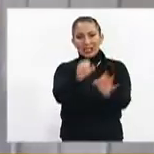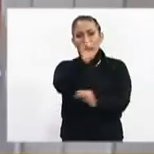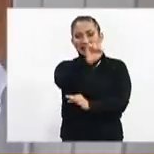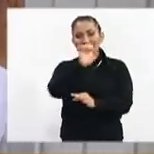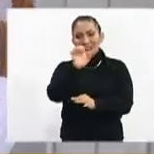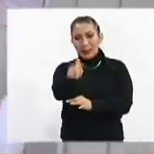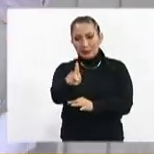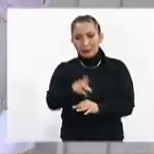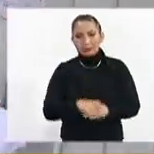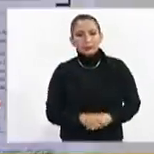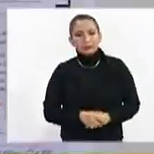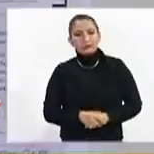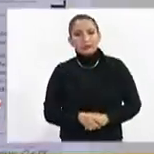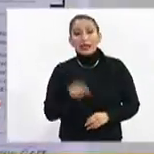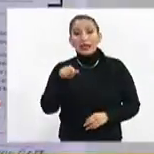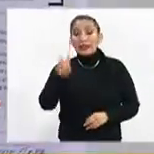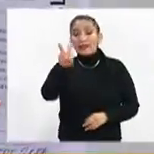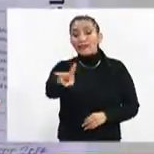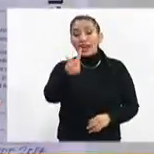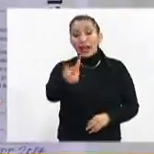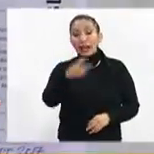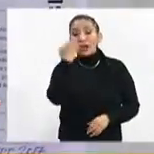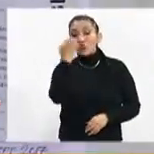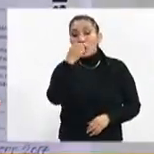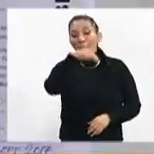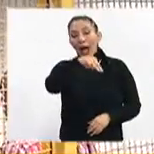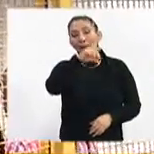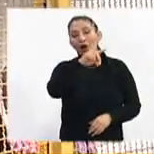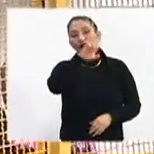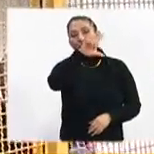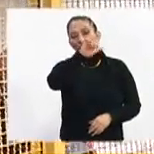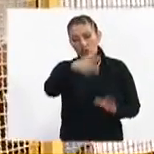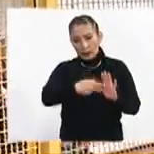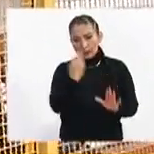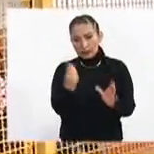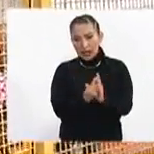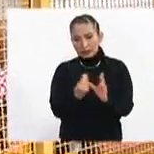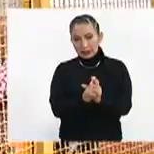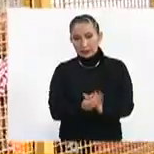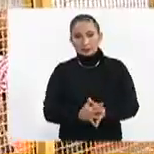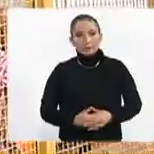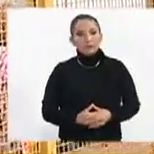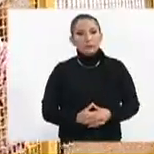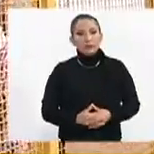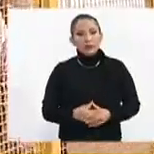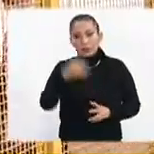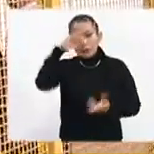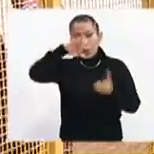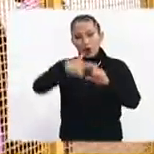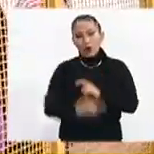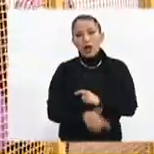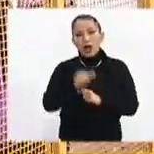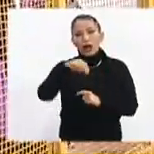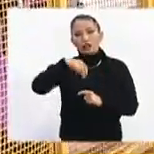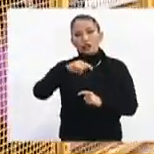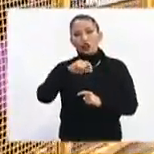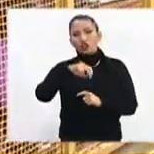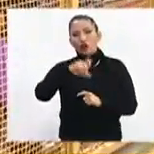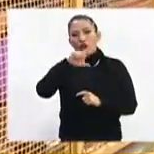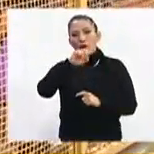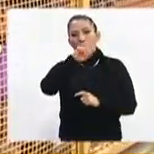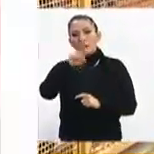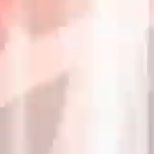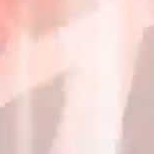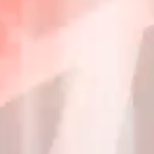Secretaría de Educación Pública y el viernes la Escuela Modelo reiniciará clases. Para México al Día, Antonio